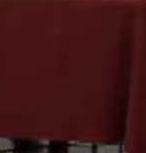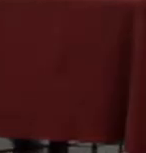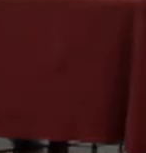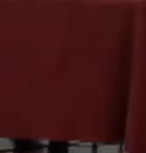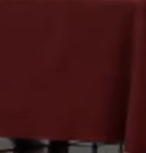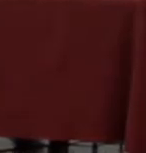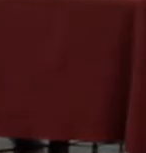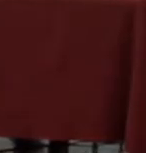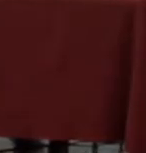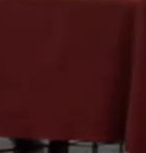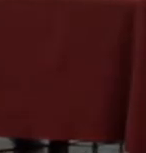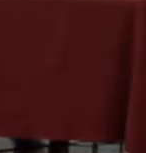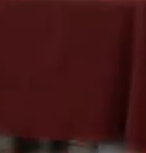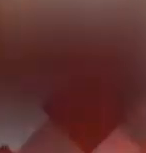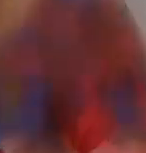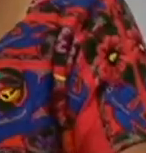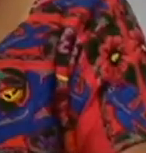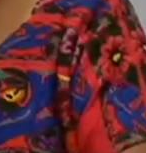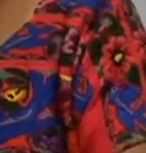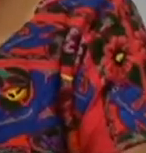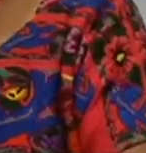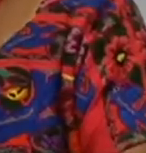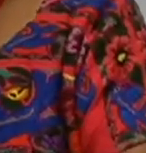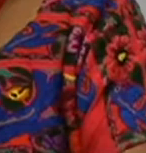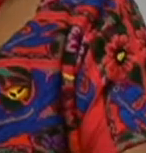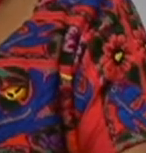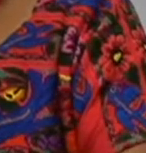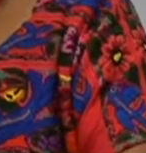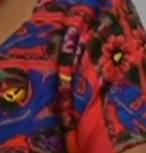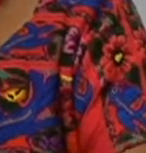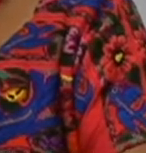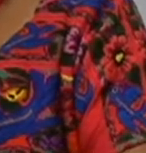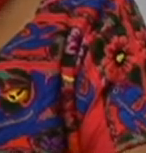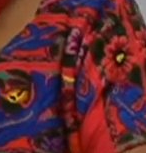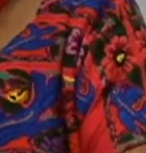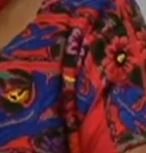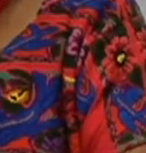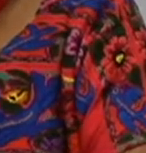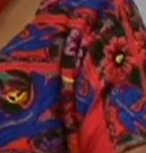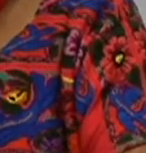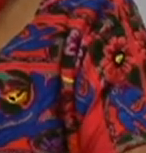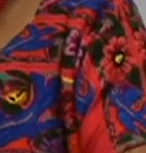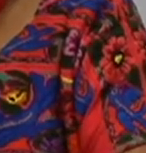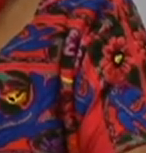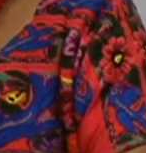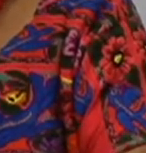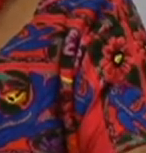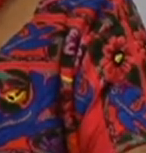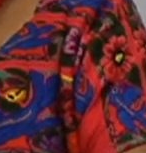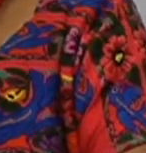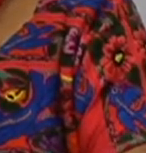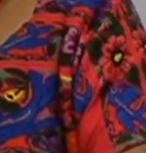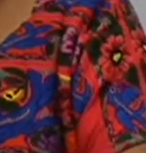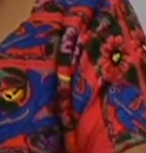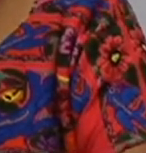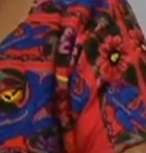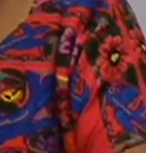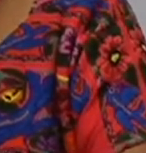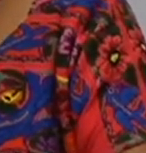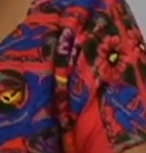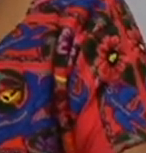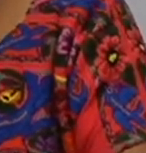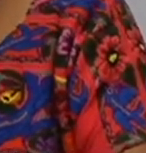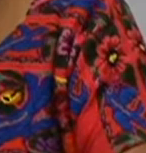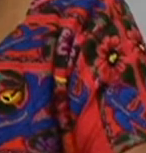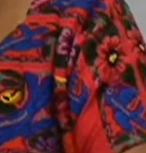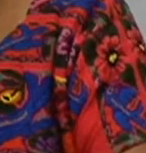para empoderar a los ciudadanos. Yo creo que todos nosotros debemos de usar la red social, porque así